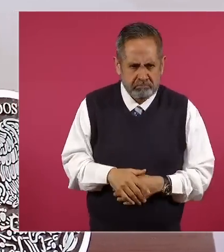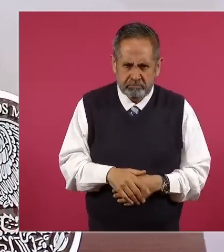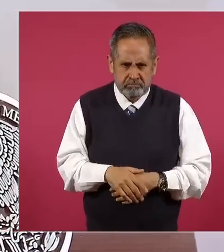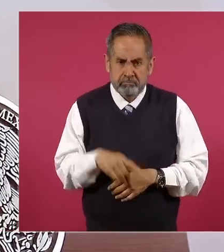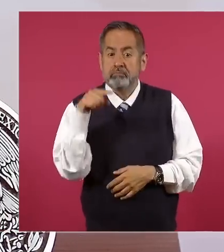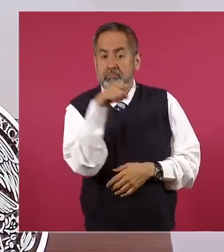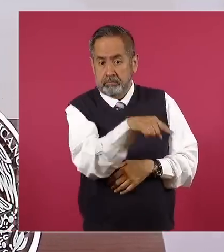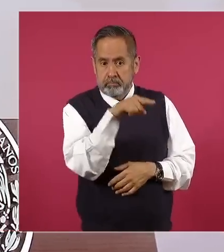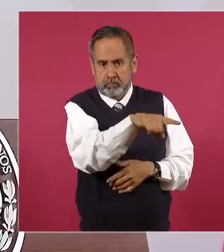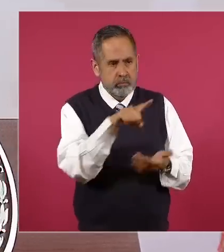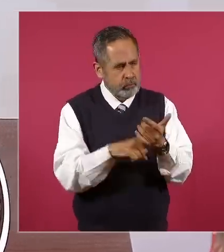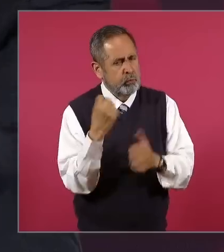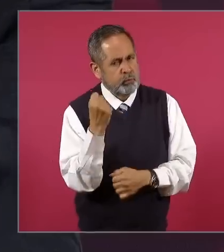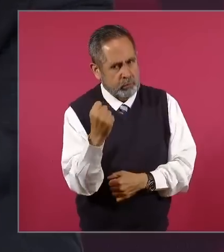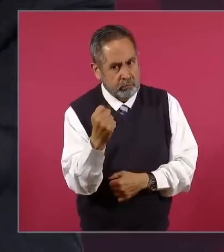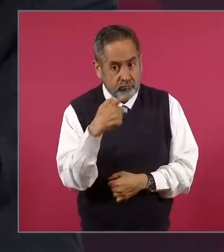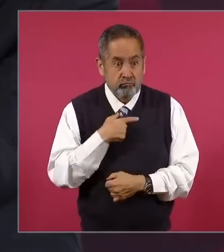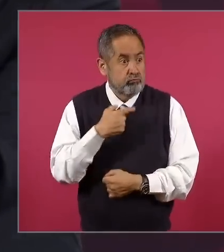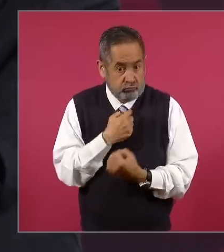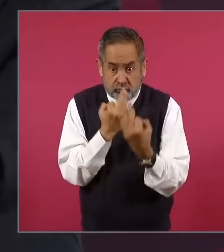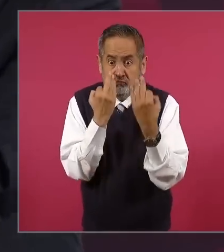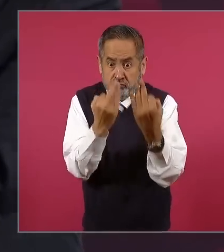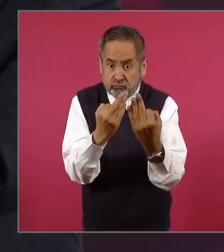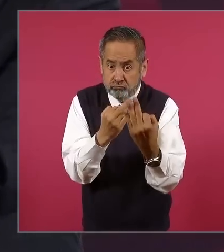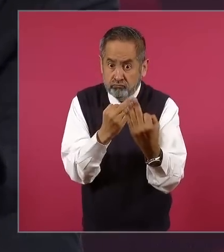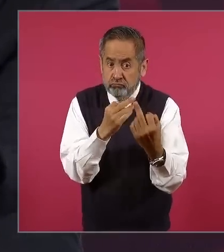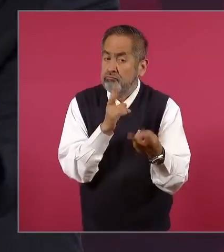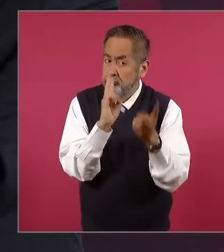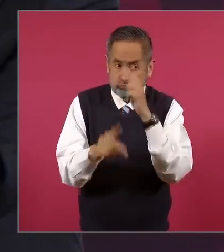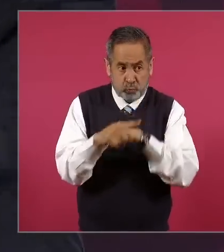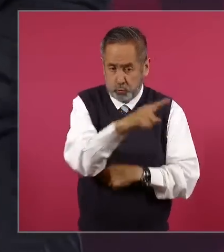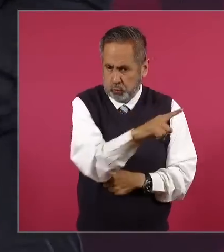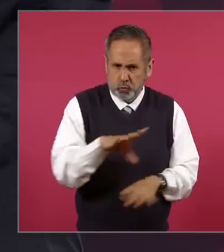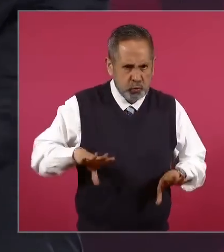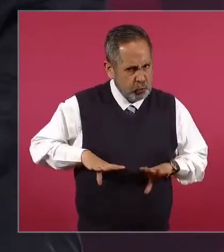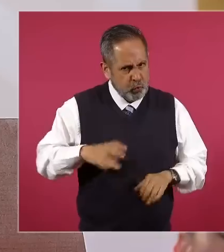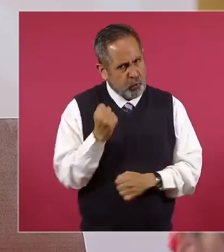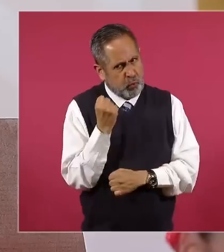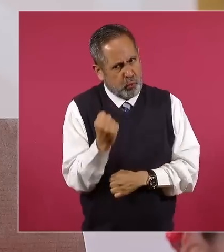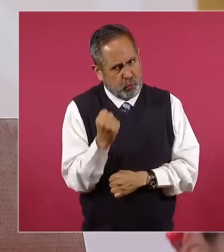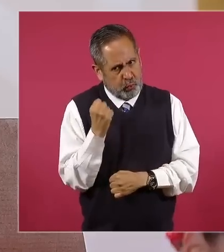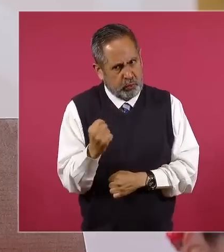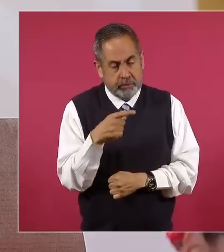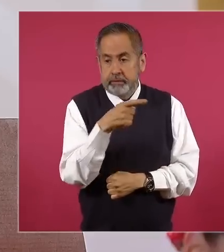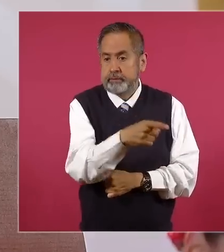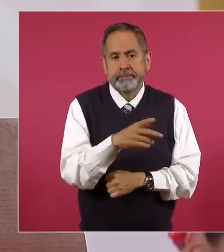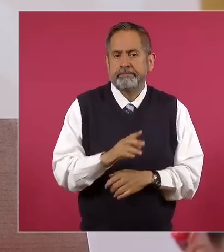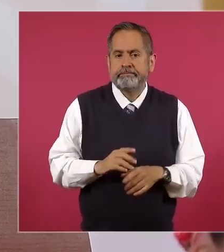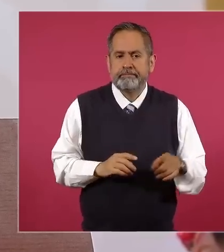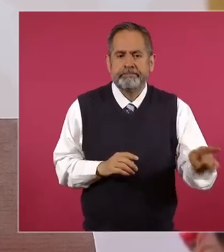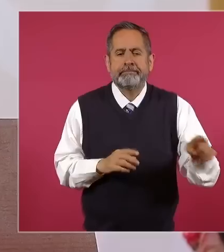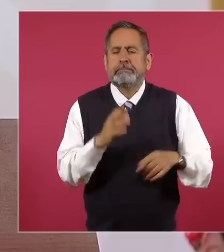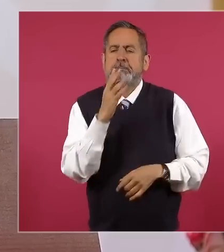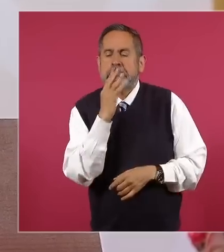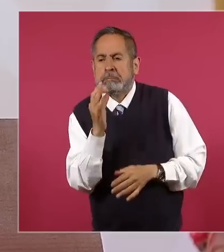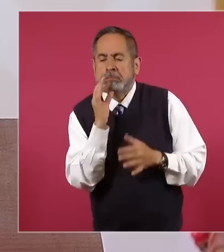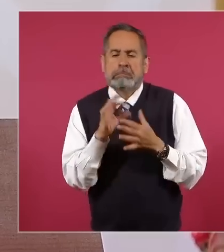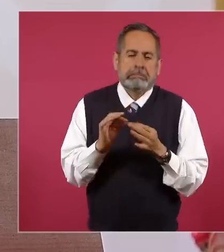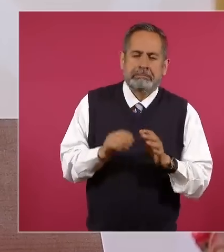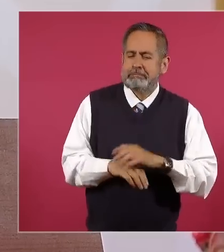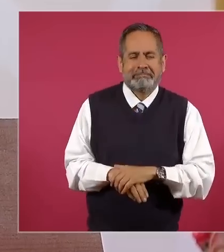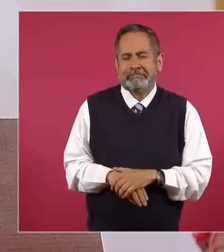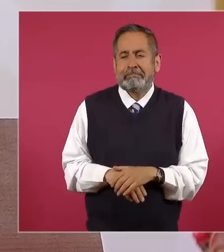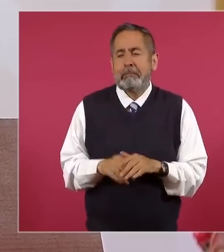es fuerte, yo lo he enfrentado, ¿sí?, y no es de los que